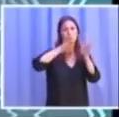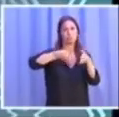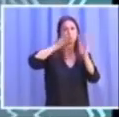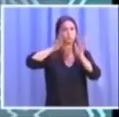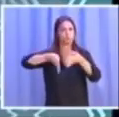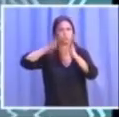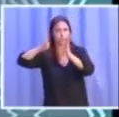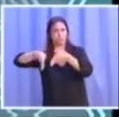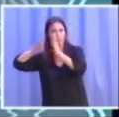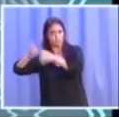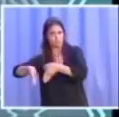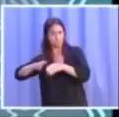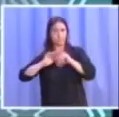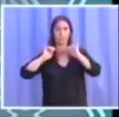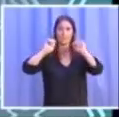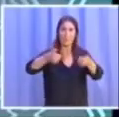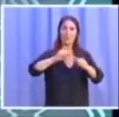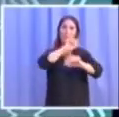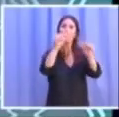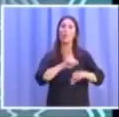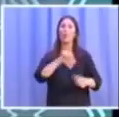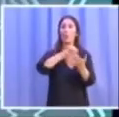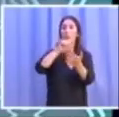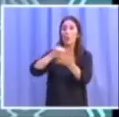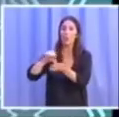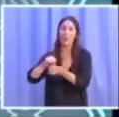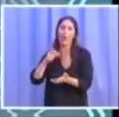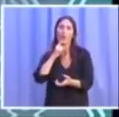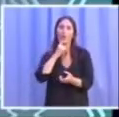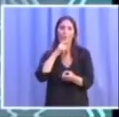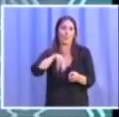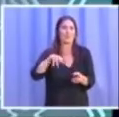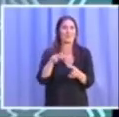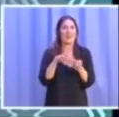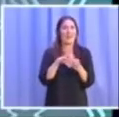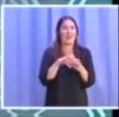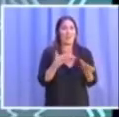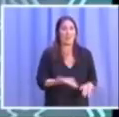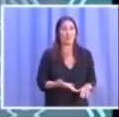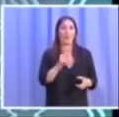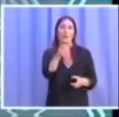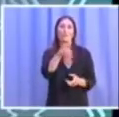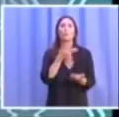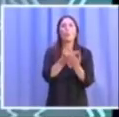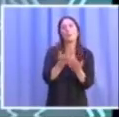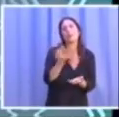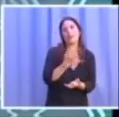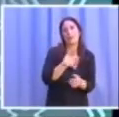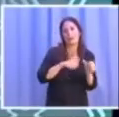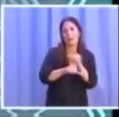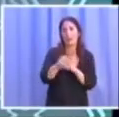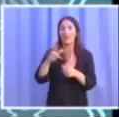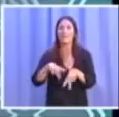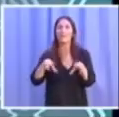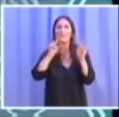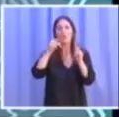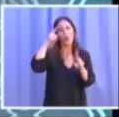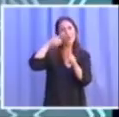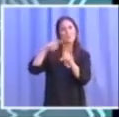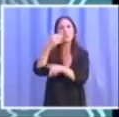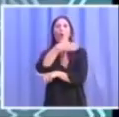en torno a cuatro grandes bloques. Comenzaremos con el modelo de ciudad, cómo está Granada y cómo es la Granada que proponen ustedes. Y terminaremos con el